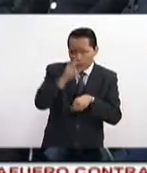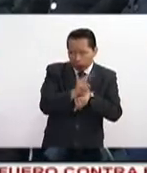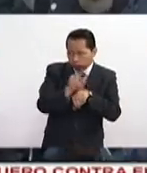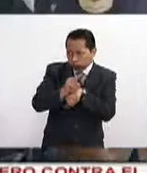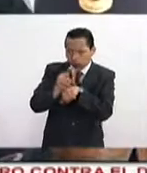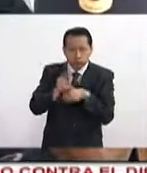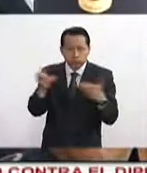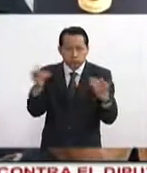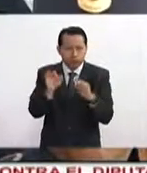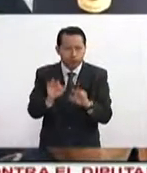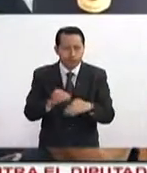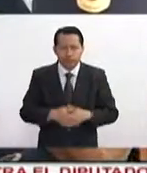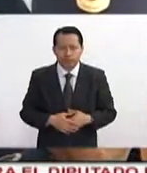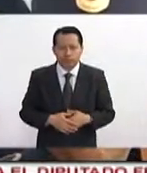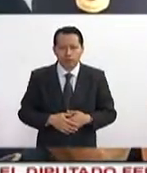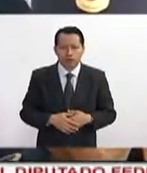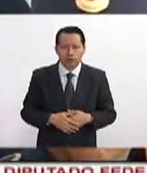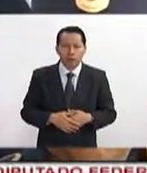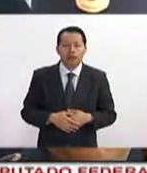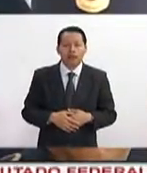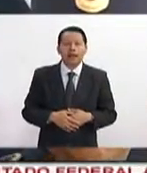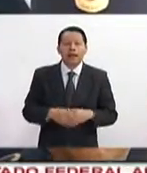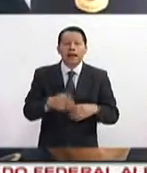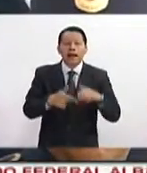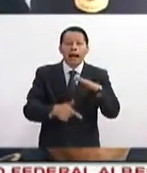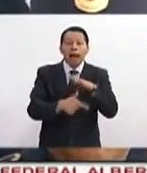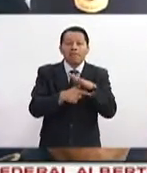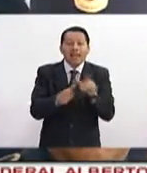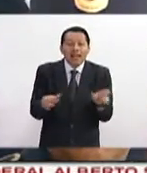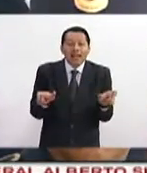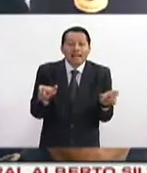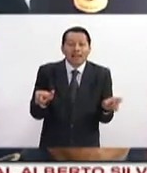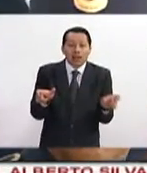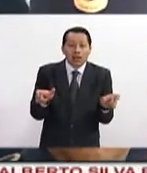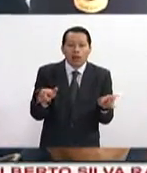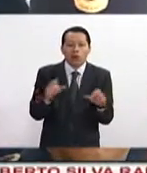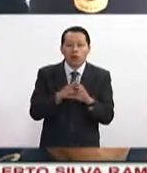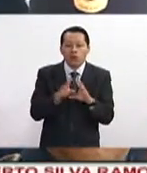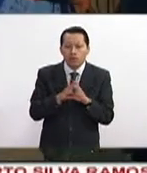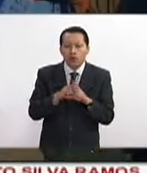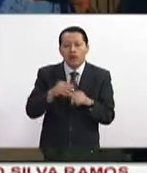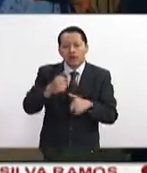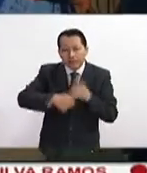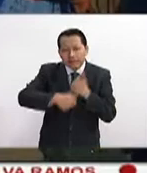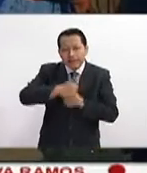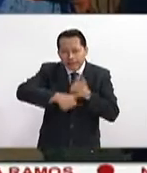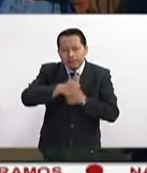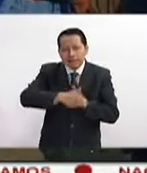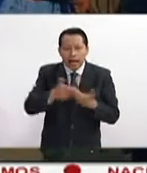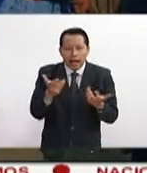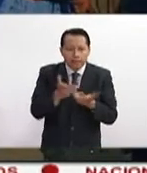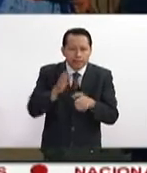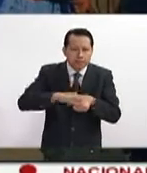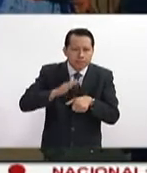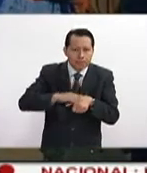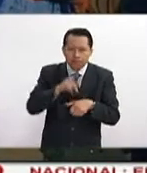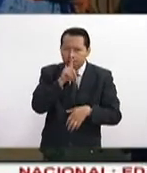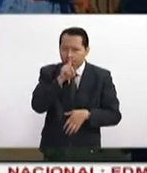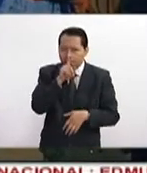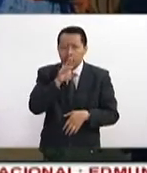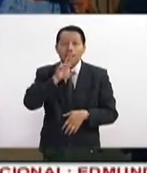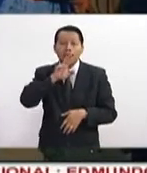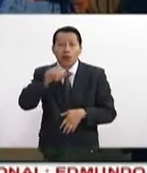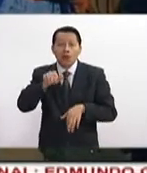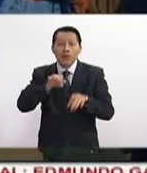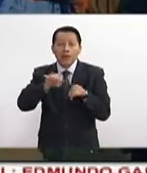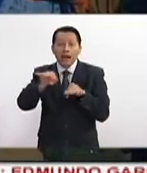al delito. El Gabinete de Seguridad dejó de competir para ver quién hacía más y ahora trabaja